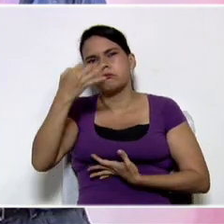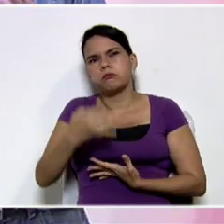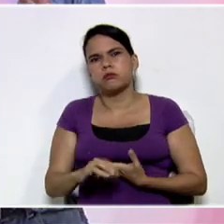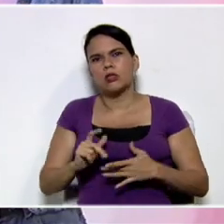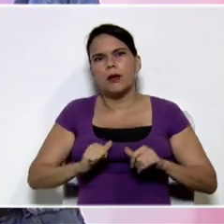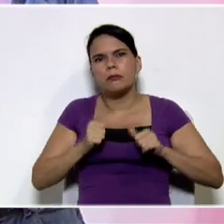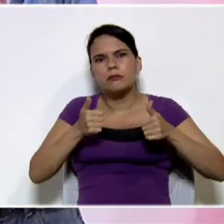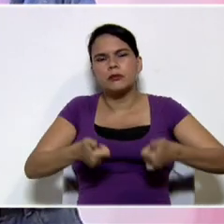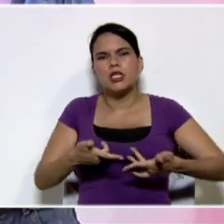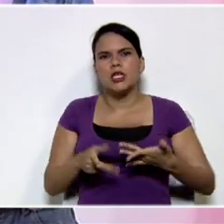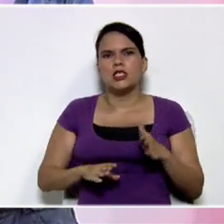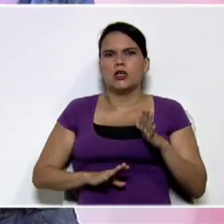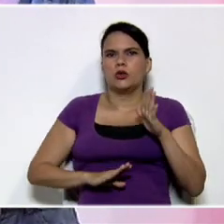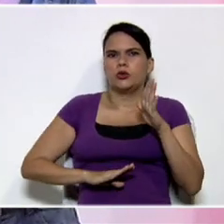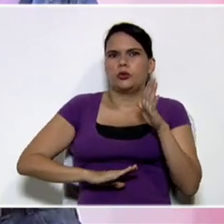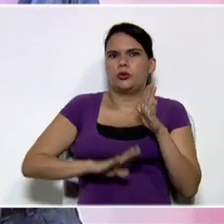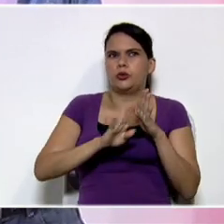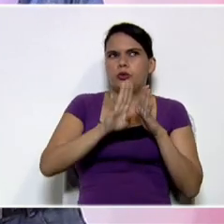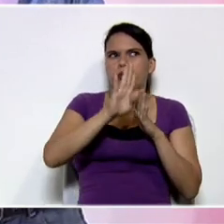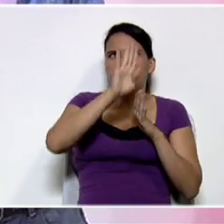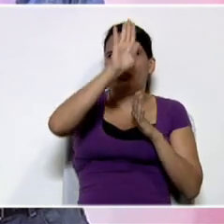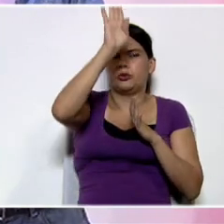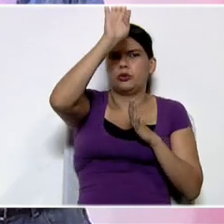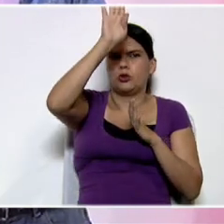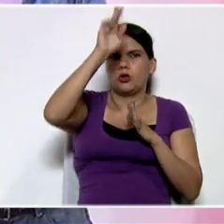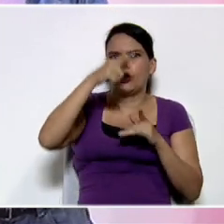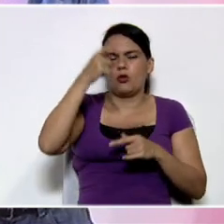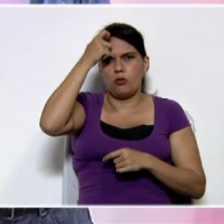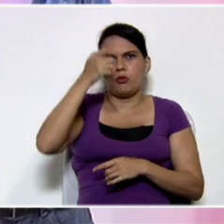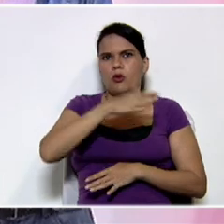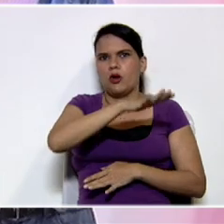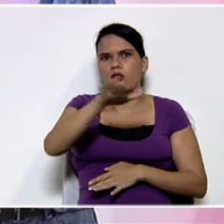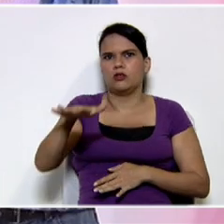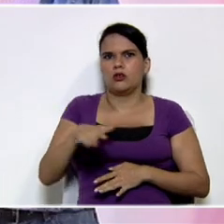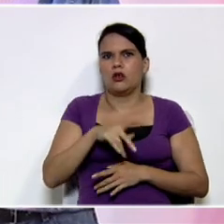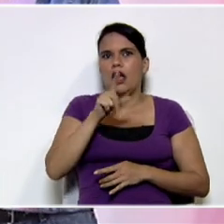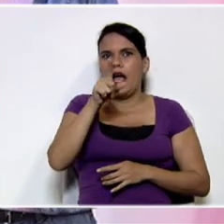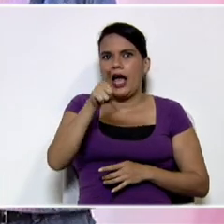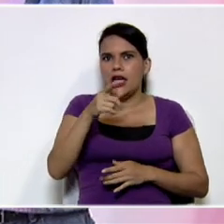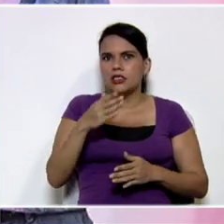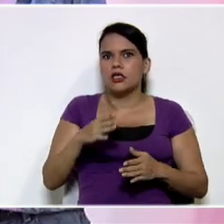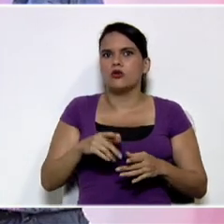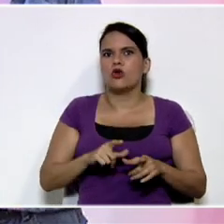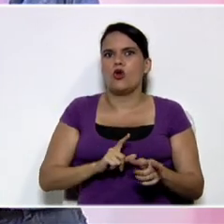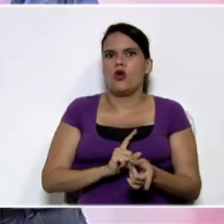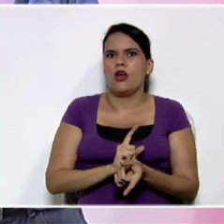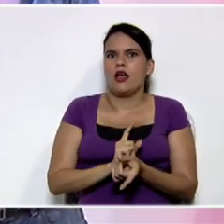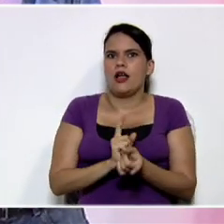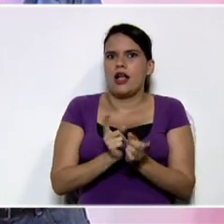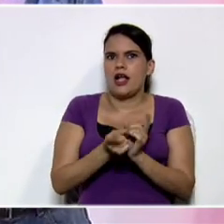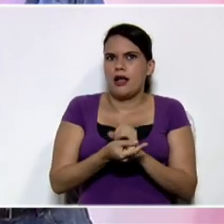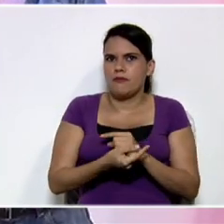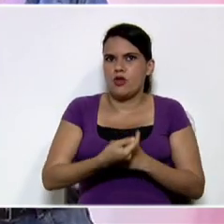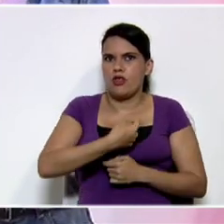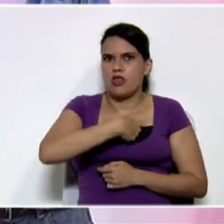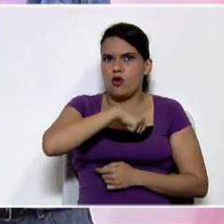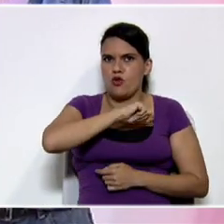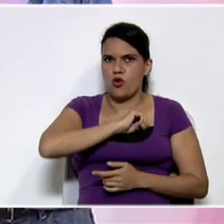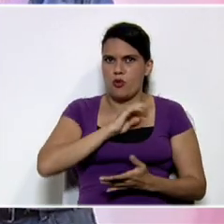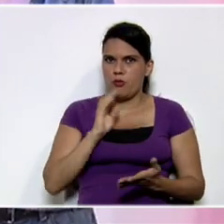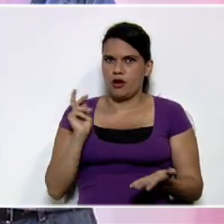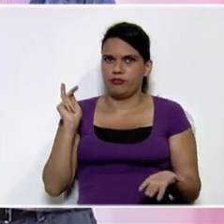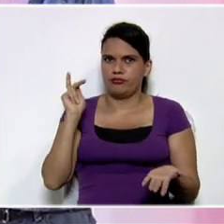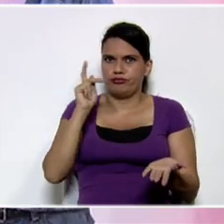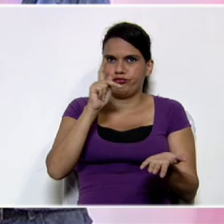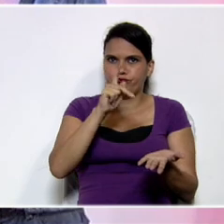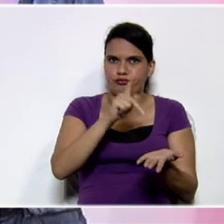comienza a evolucionar como población. Allí se da una de las grandes migraciones desde Europa hacia nuestro país, donde